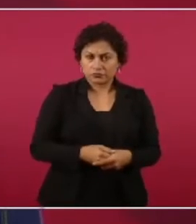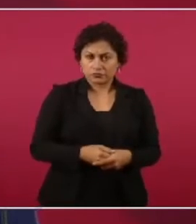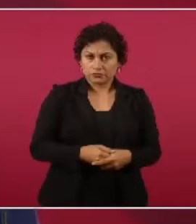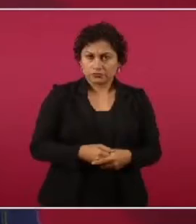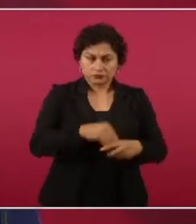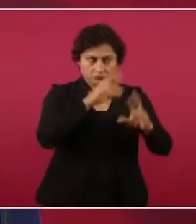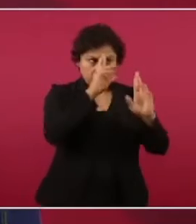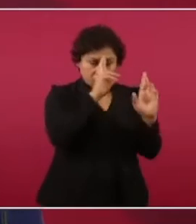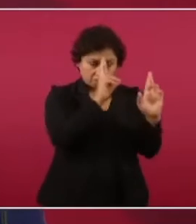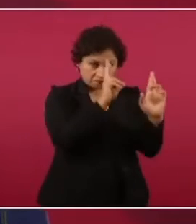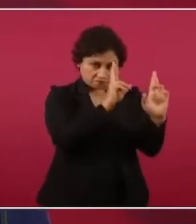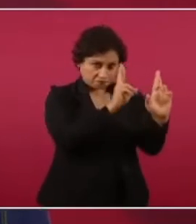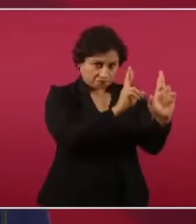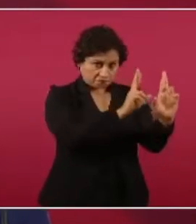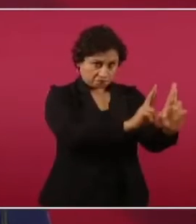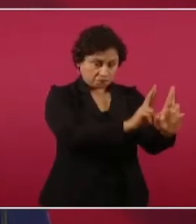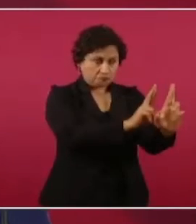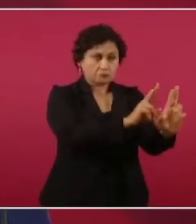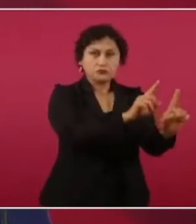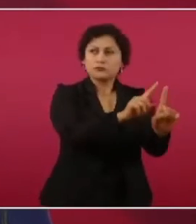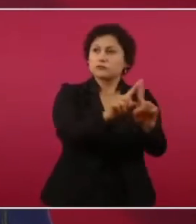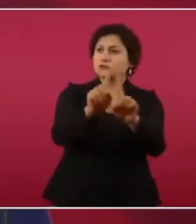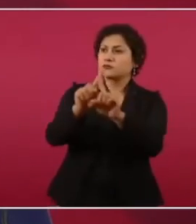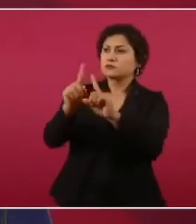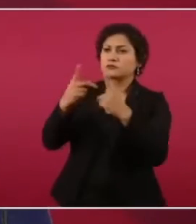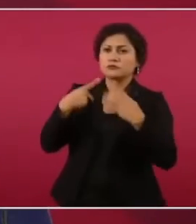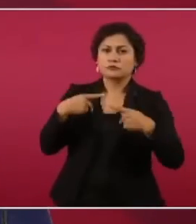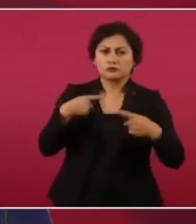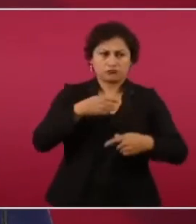Respeto a cualquier persona.